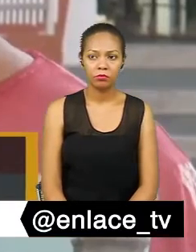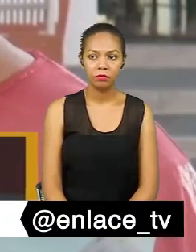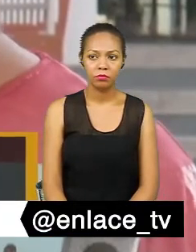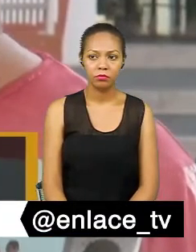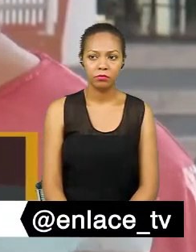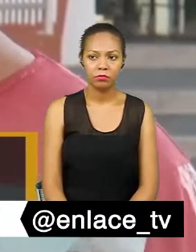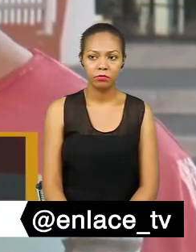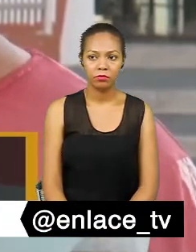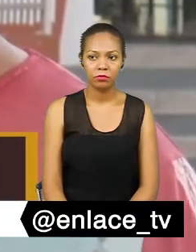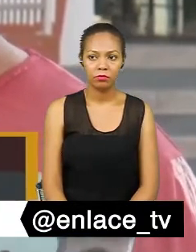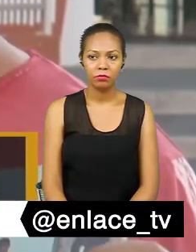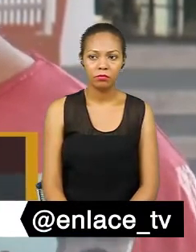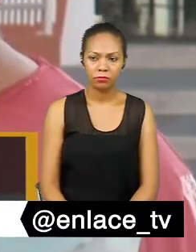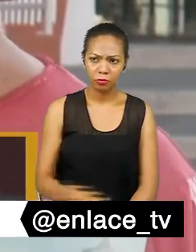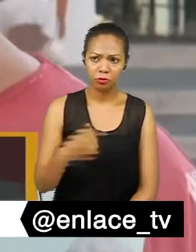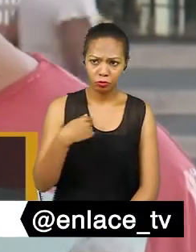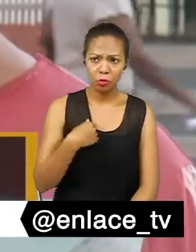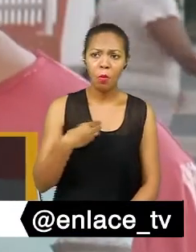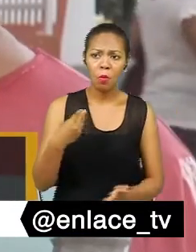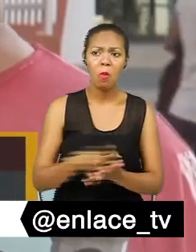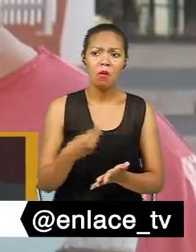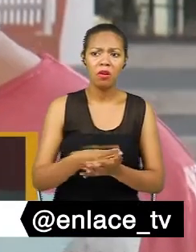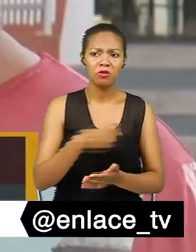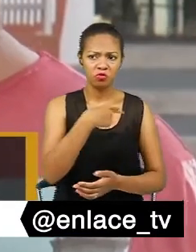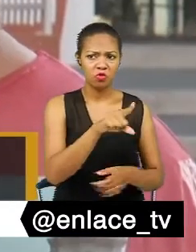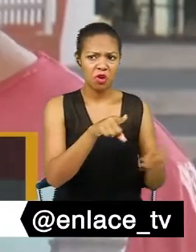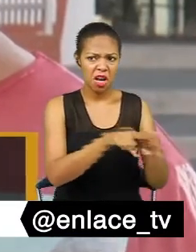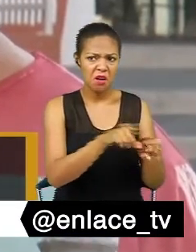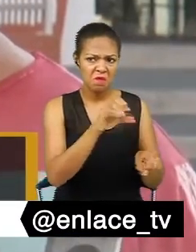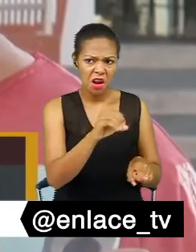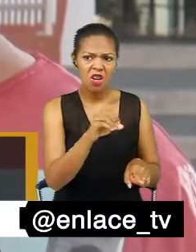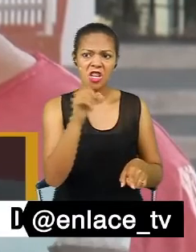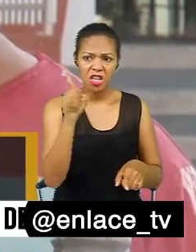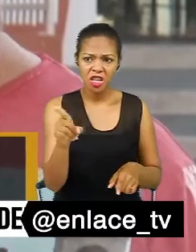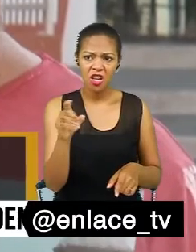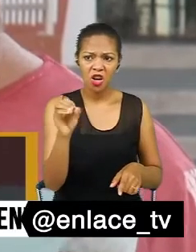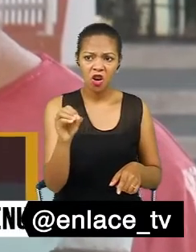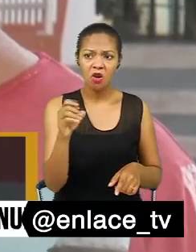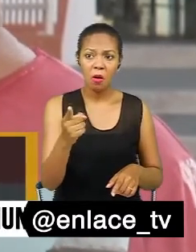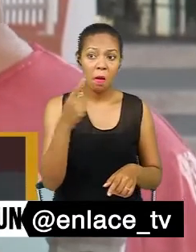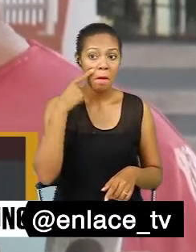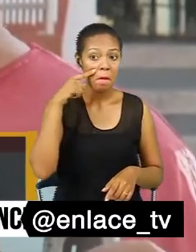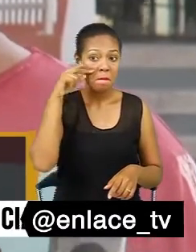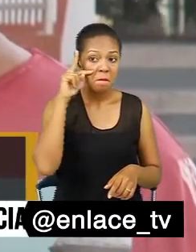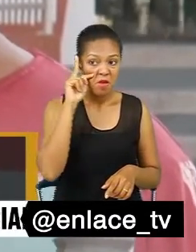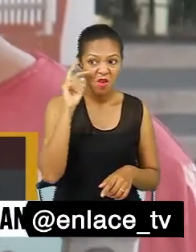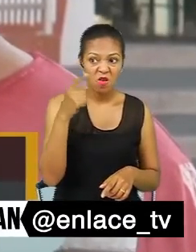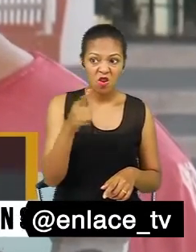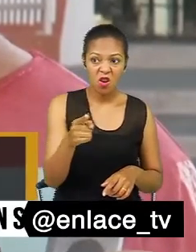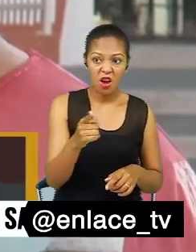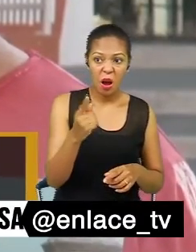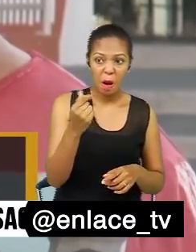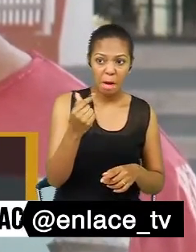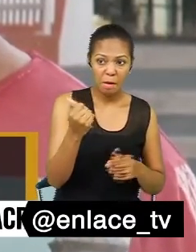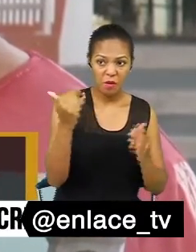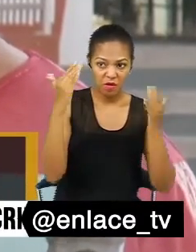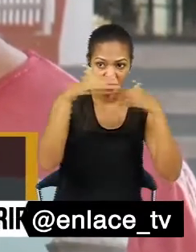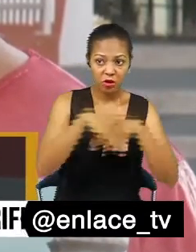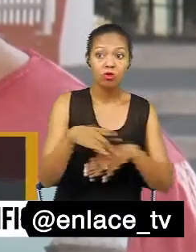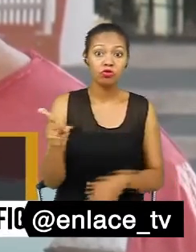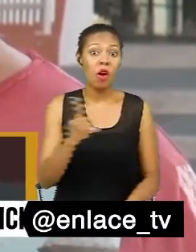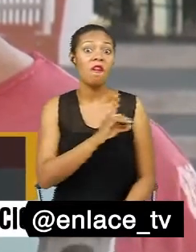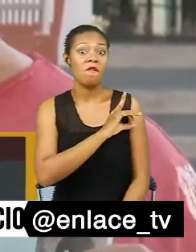Yo comprobé que el hermano de él y él incurrieron en un fraude procesal, el cual se encuentra en una de las fiscalías